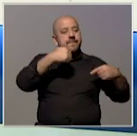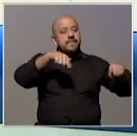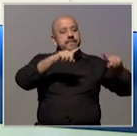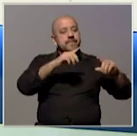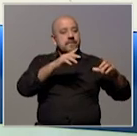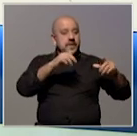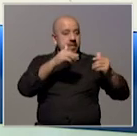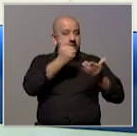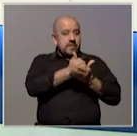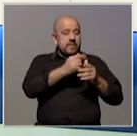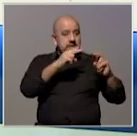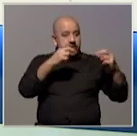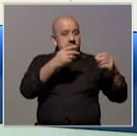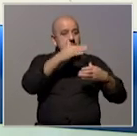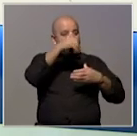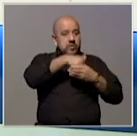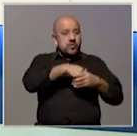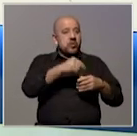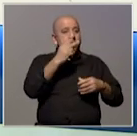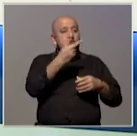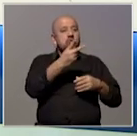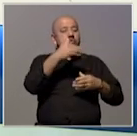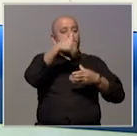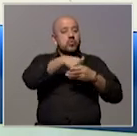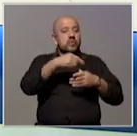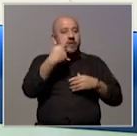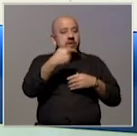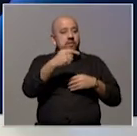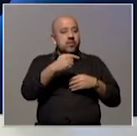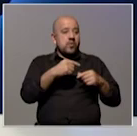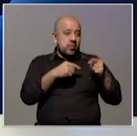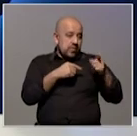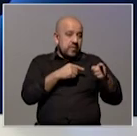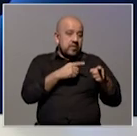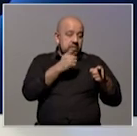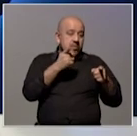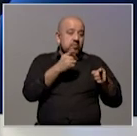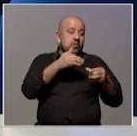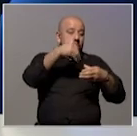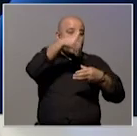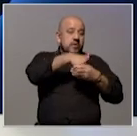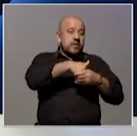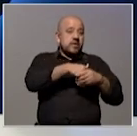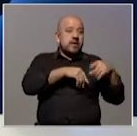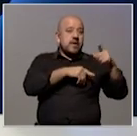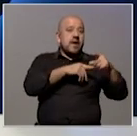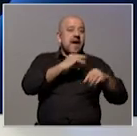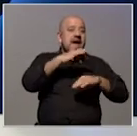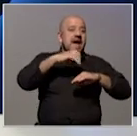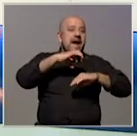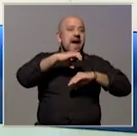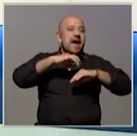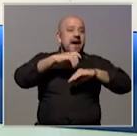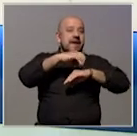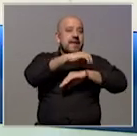presentes en sala hubo dos votos negativos uno fue el tuyo que votaste es a marian arana el ex